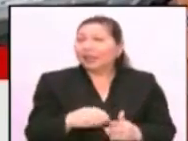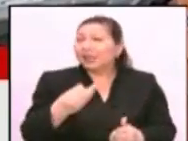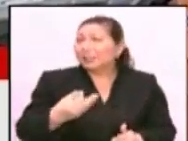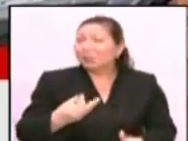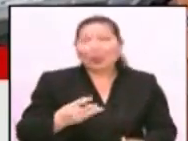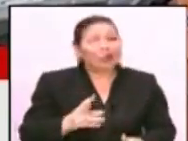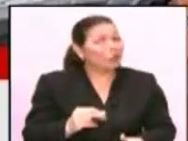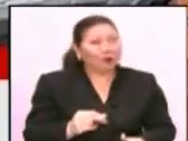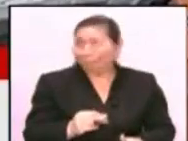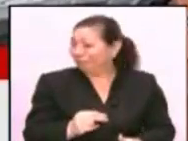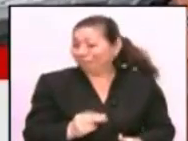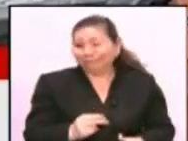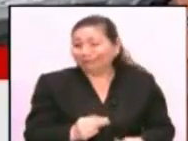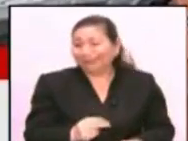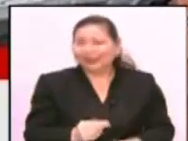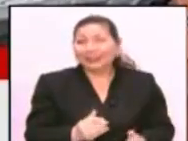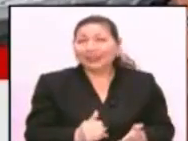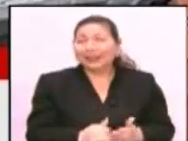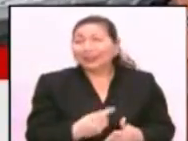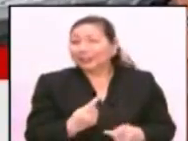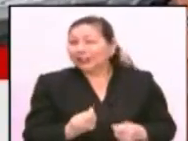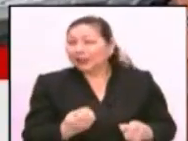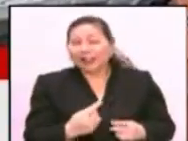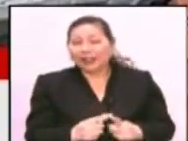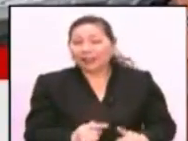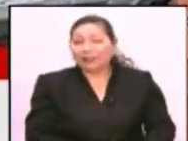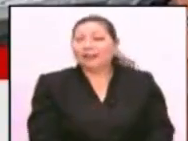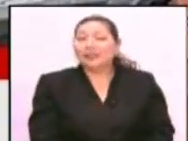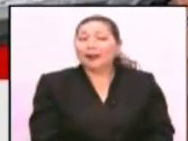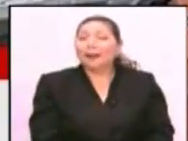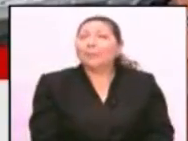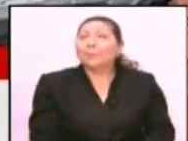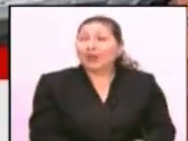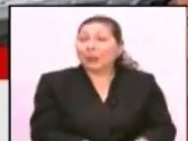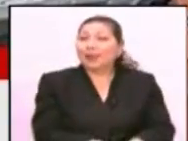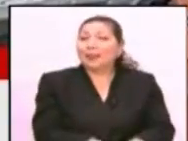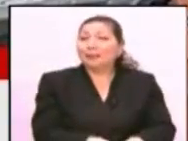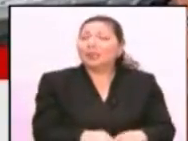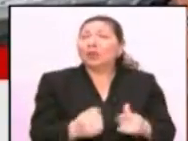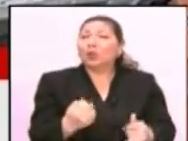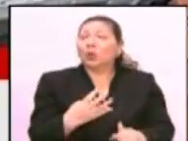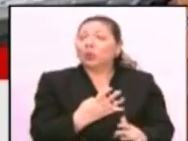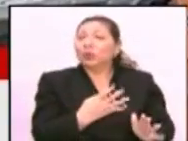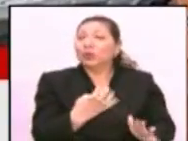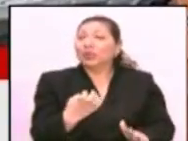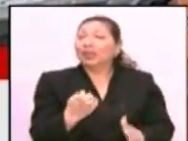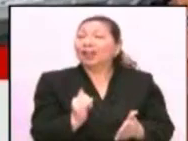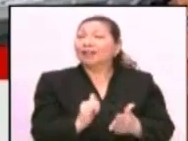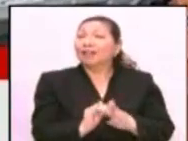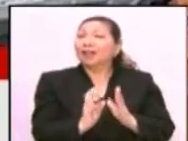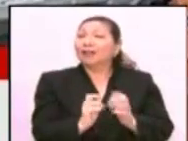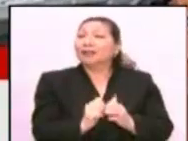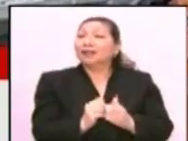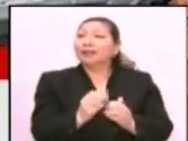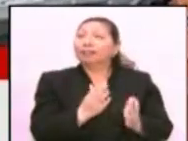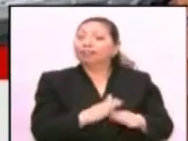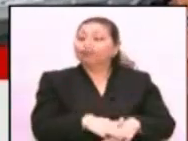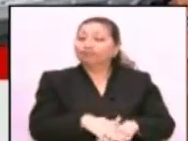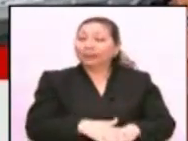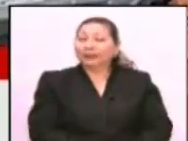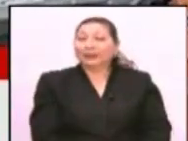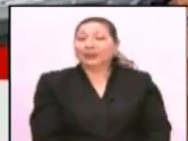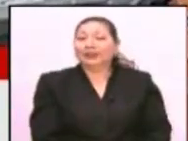especial, no da chance al sistema penitenciario a establecer una cosa distinta. Pero también es cierto que en estos 4.900 están los que están asociados a crimen organizado